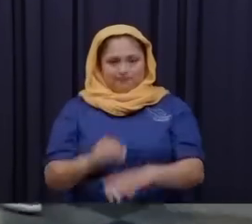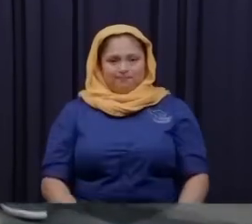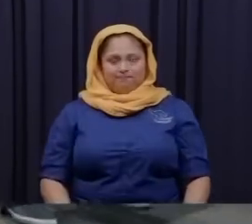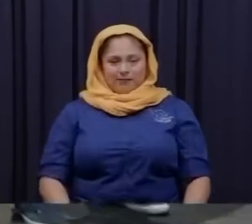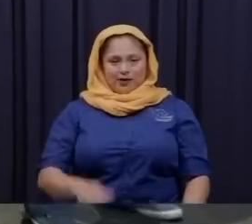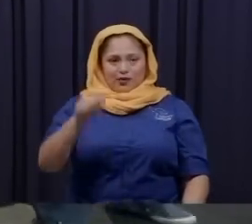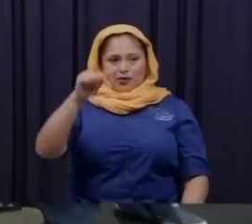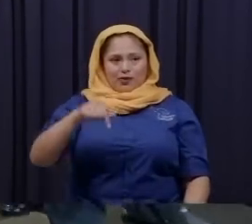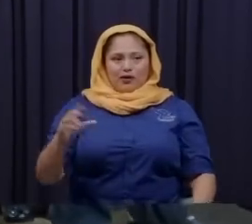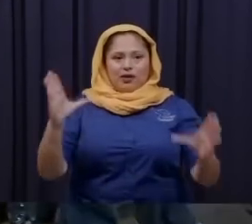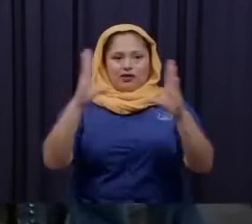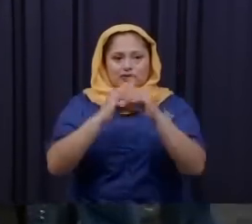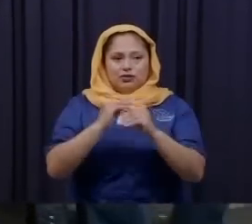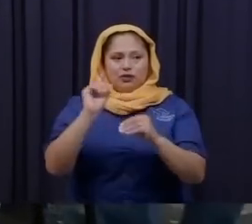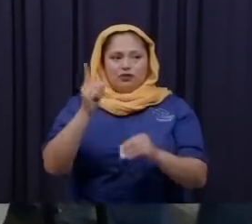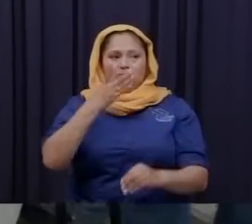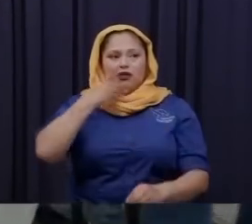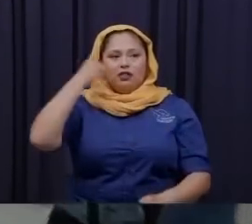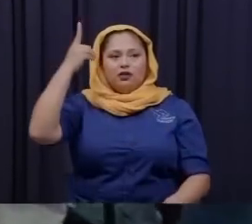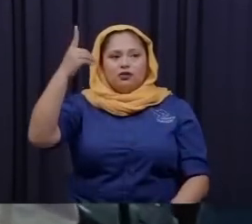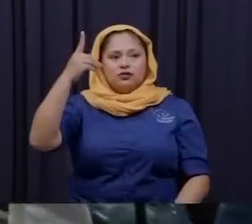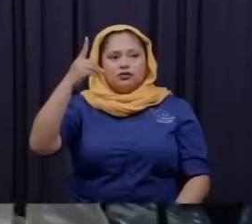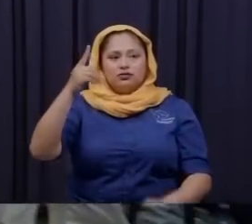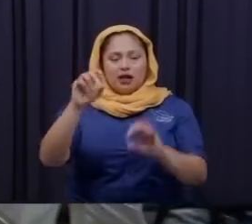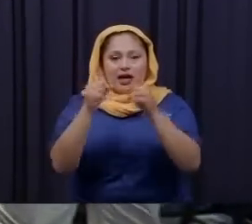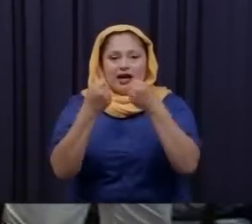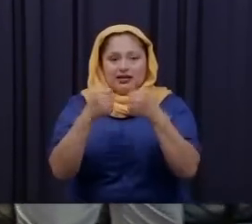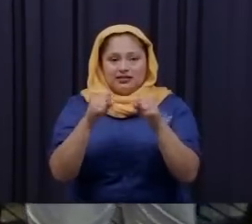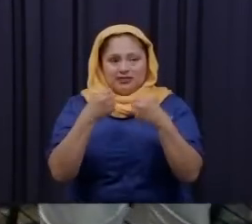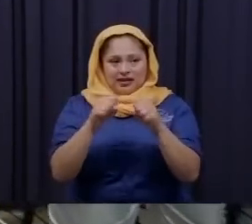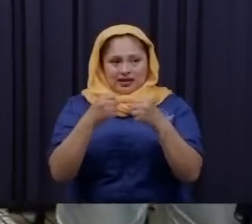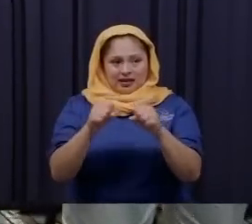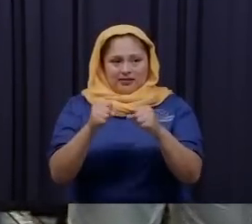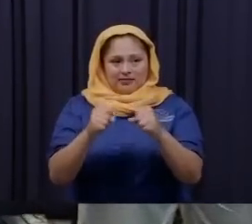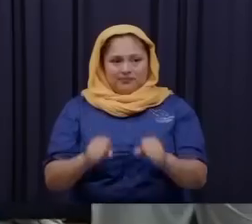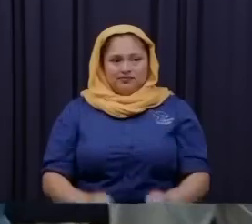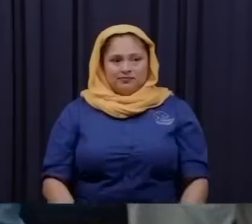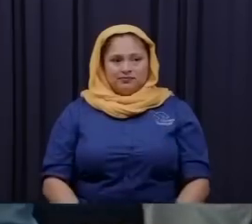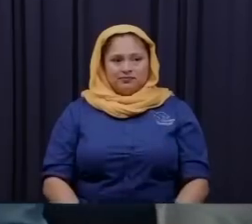Hoy es una noche donde Dios está haciendo